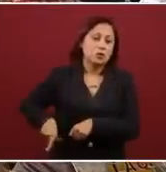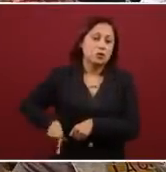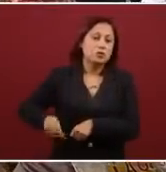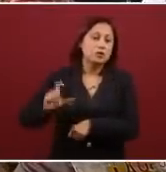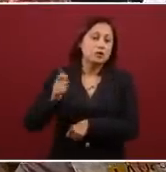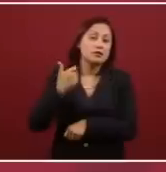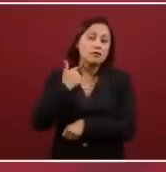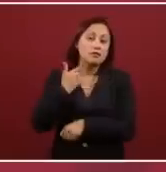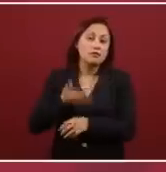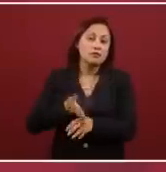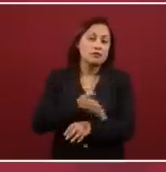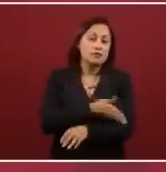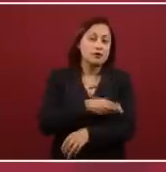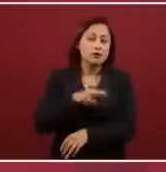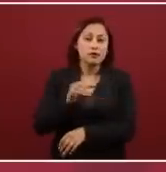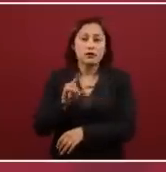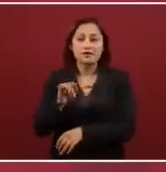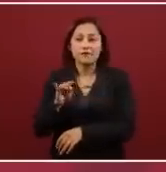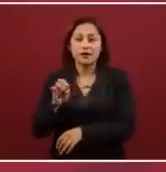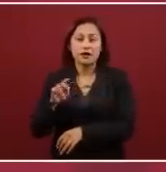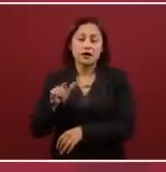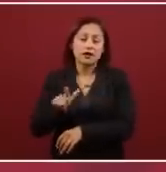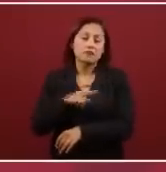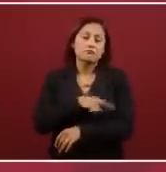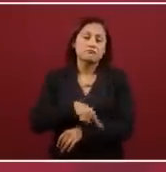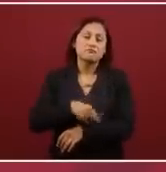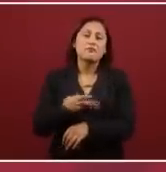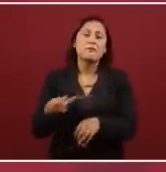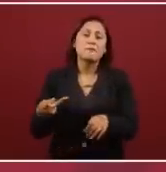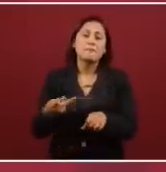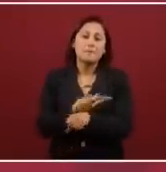se empobreció al pueblo de México